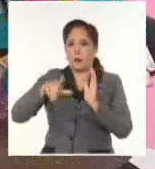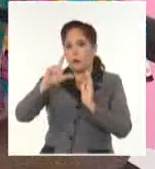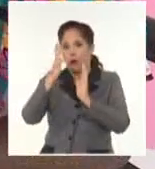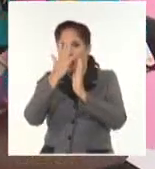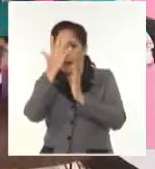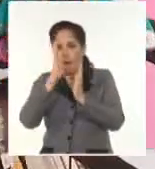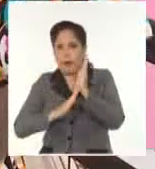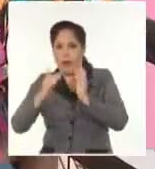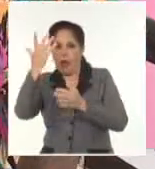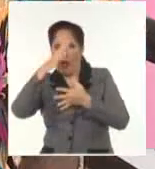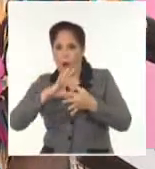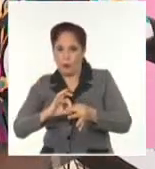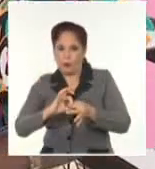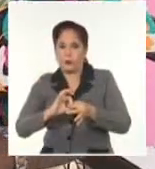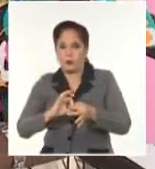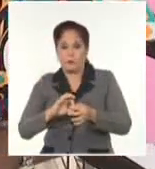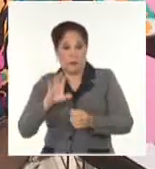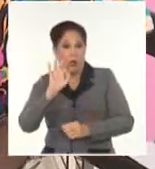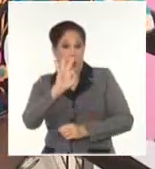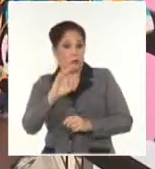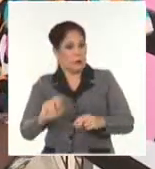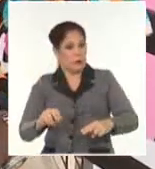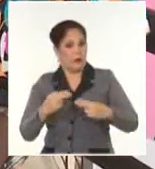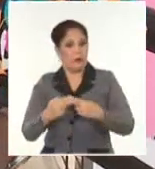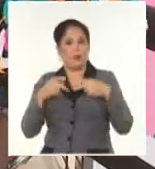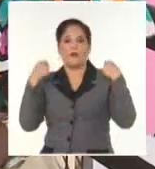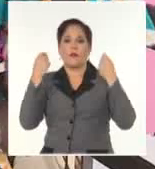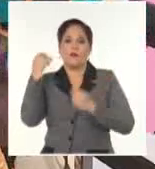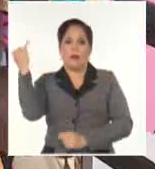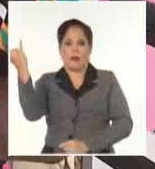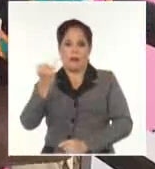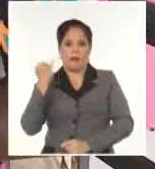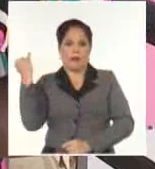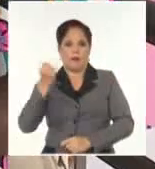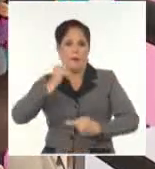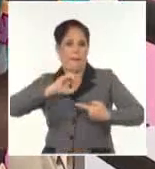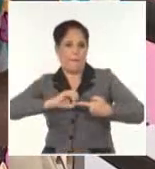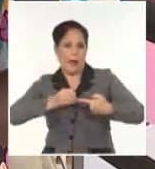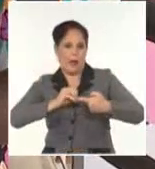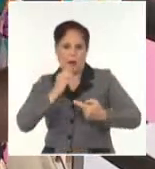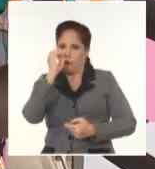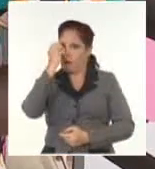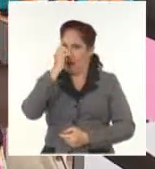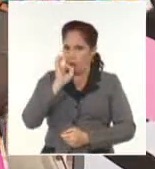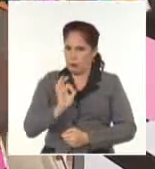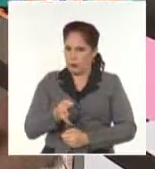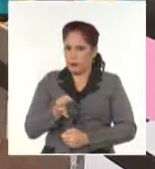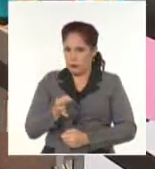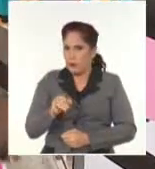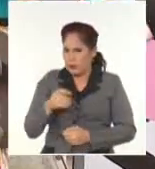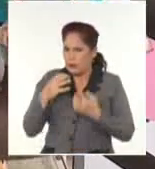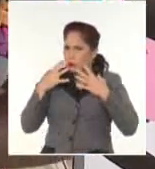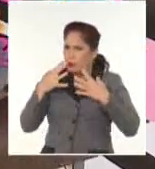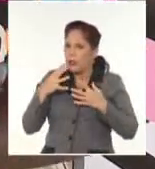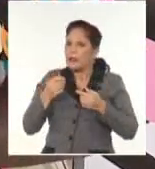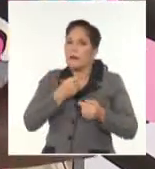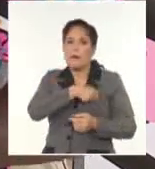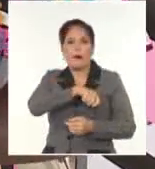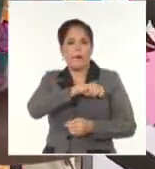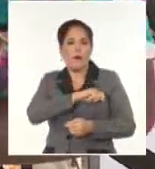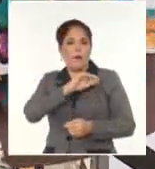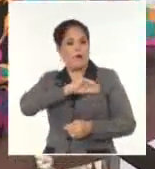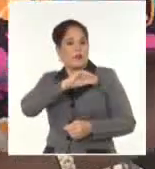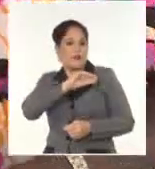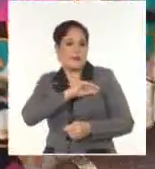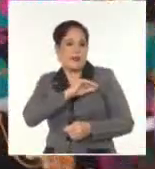agosto. Profe, ya llega su 8ª edición este Festival Internacional de Payasos. ¿Cuán importante sigue siendo acercar al público al arte